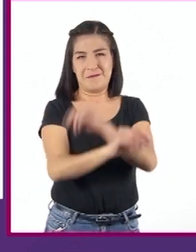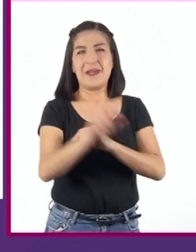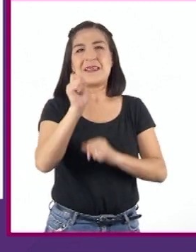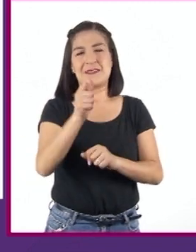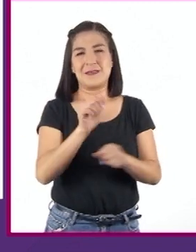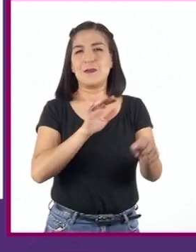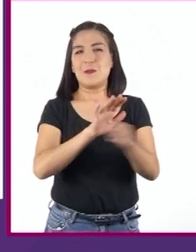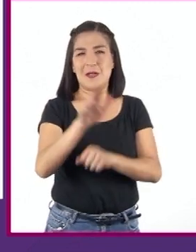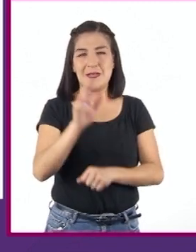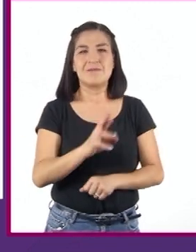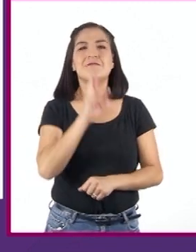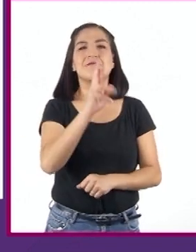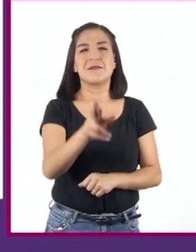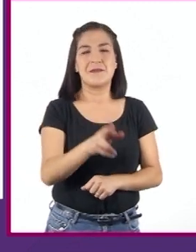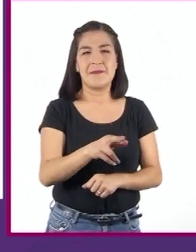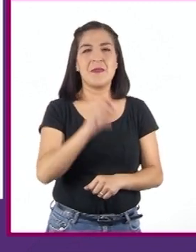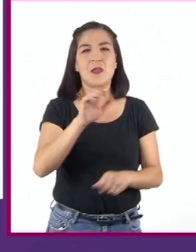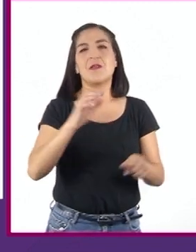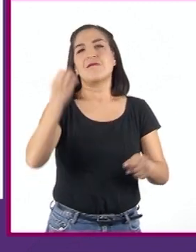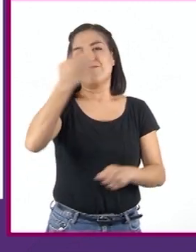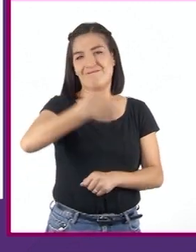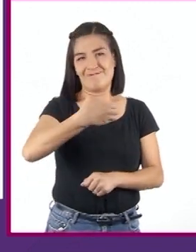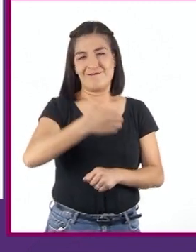expresión y obtenemos una ecuación.